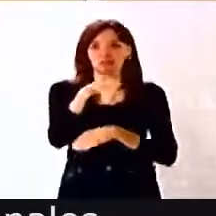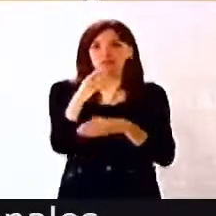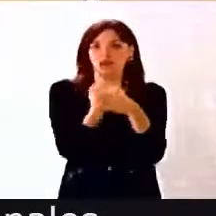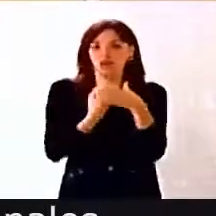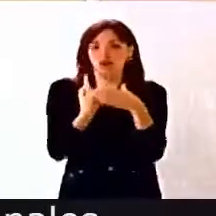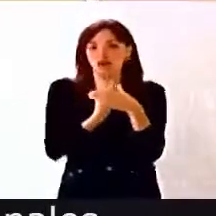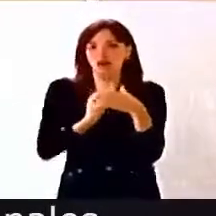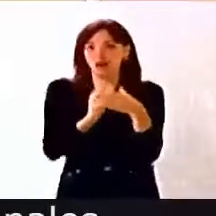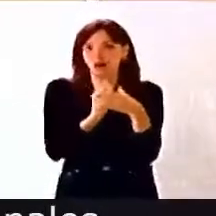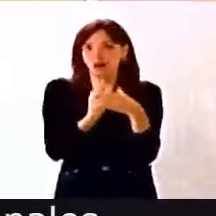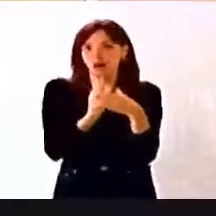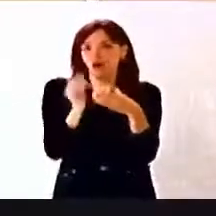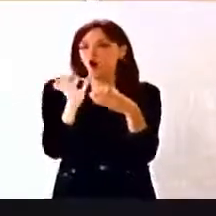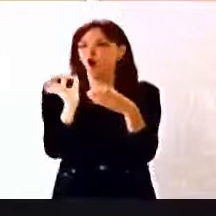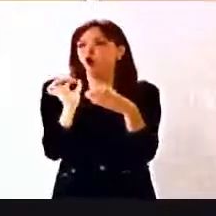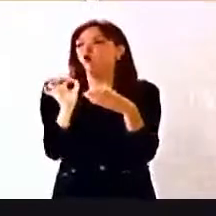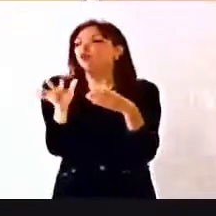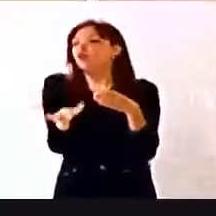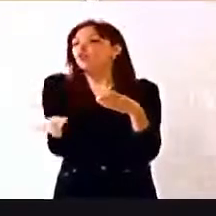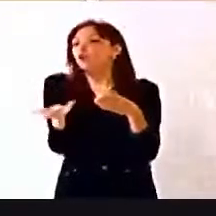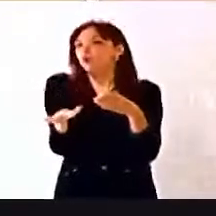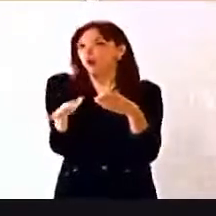o el aislamiento perimetral.